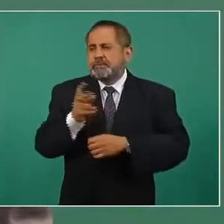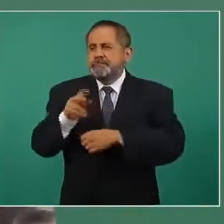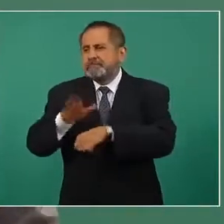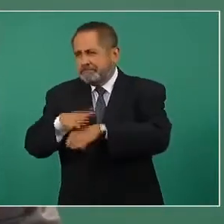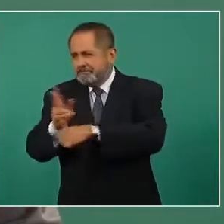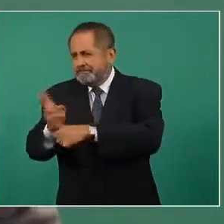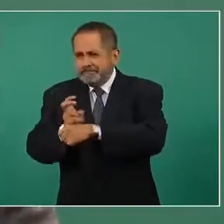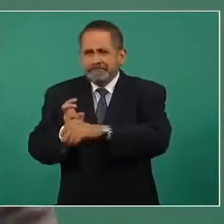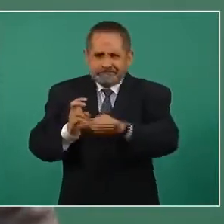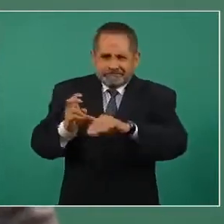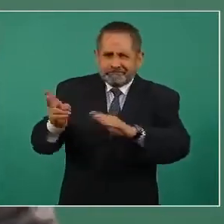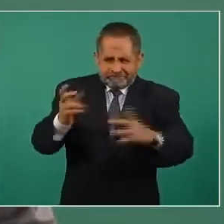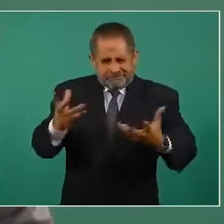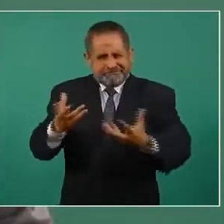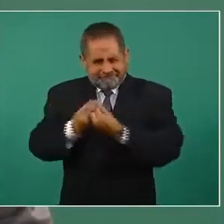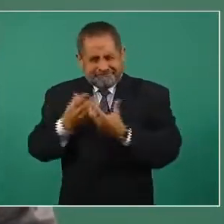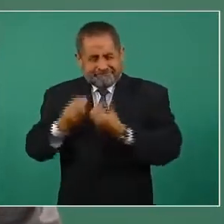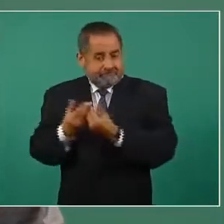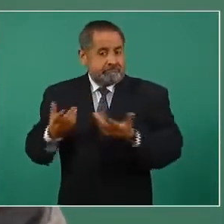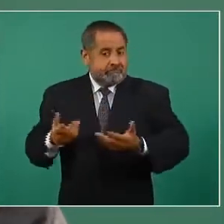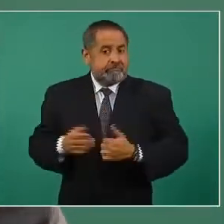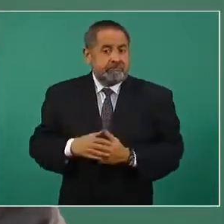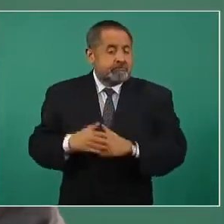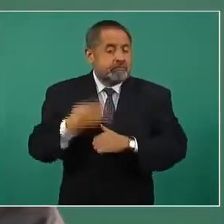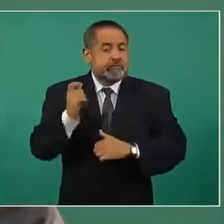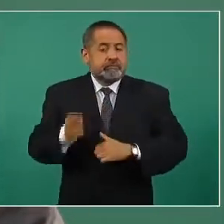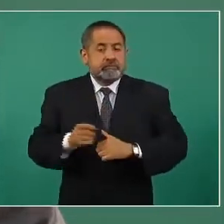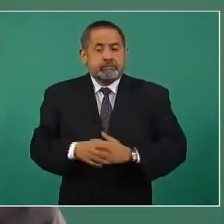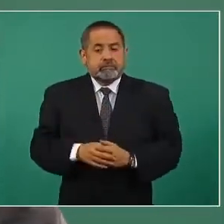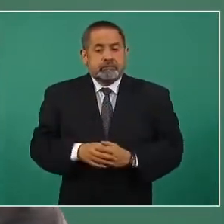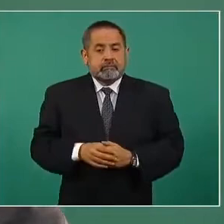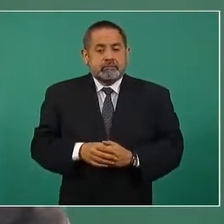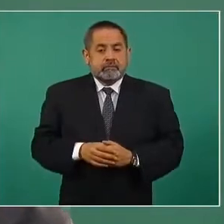porque al final de cuentas nosotros